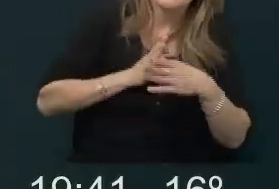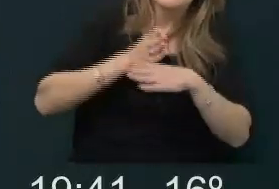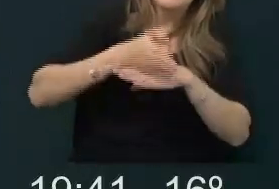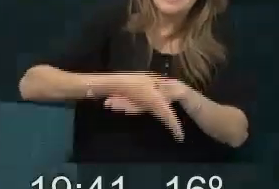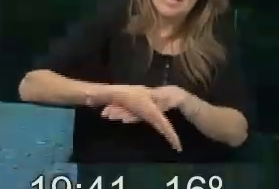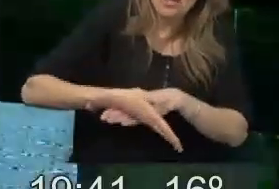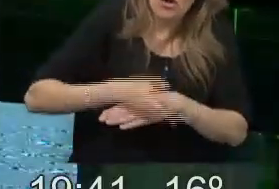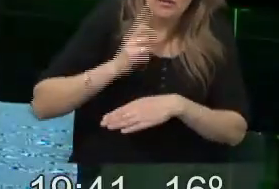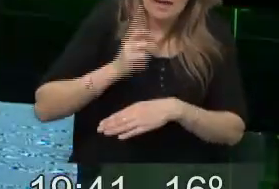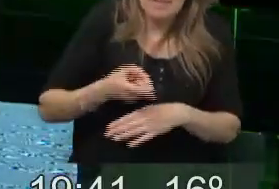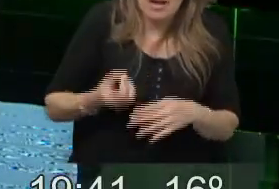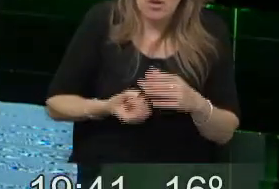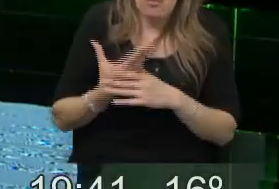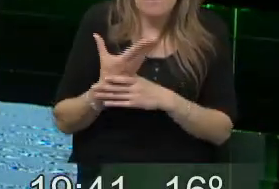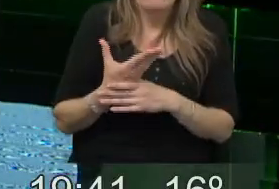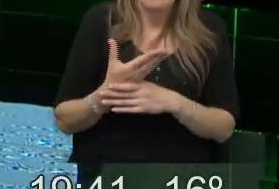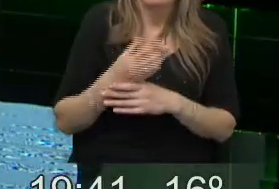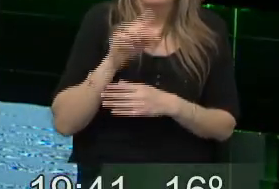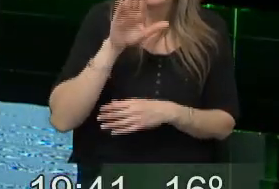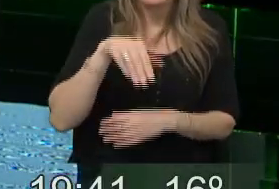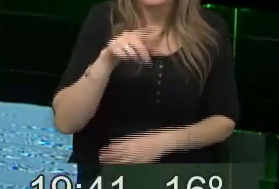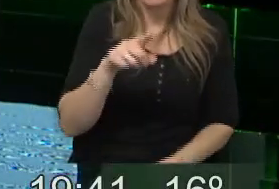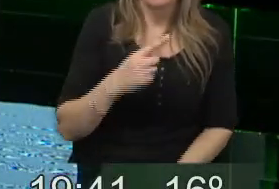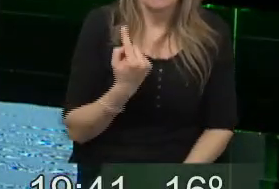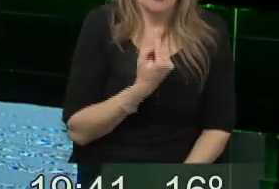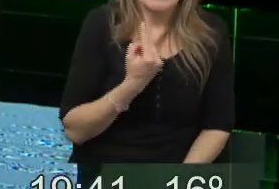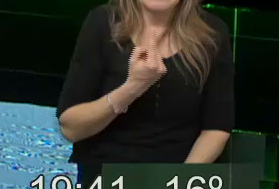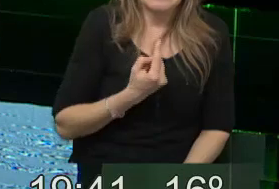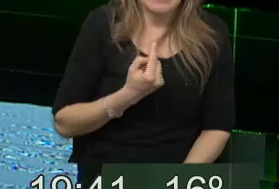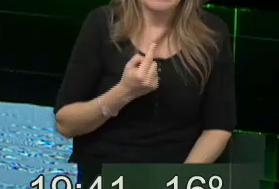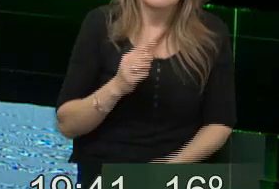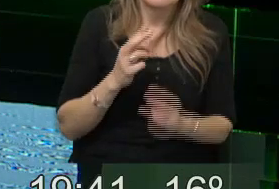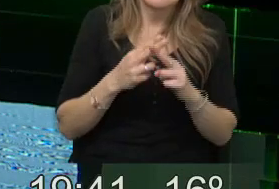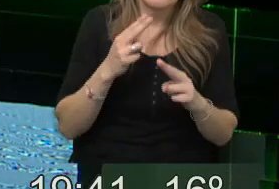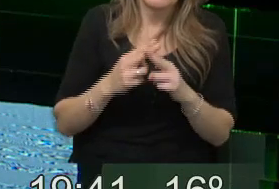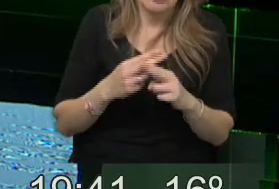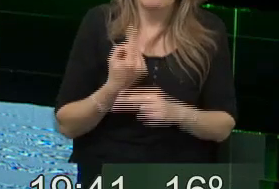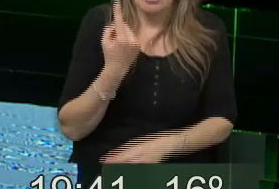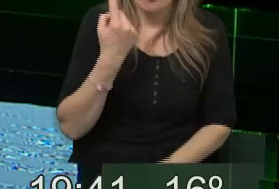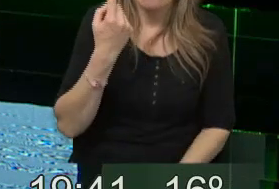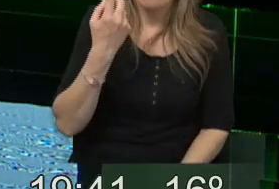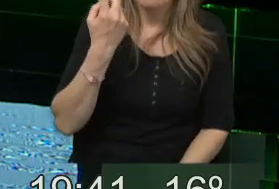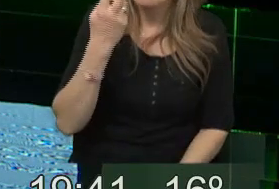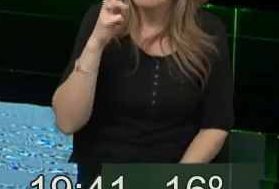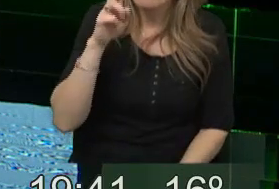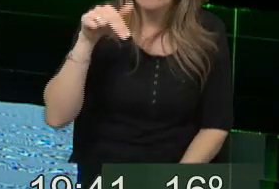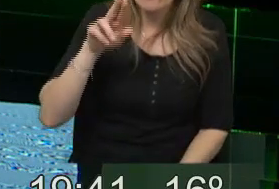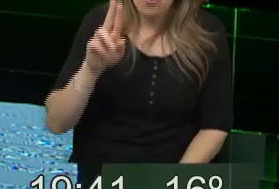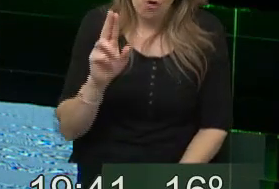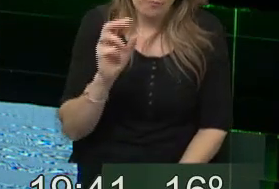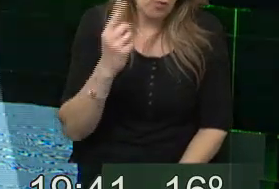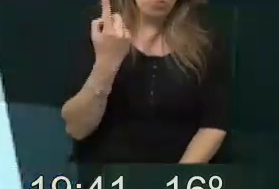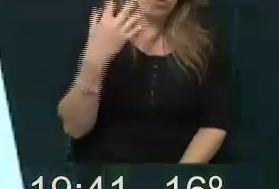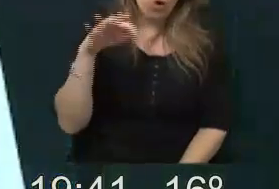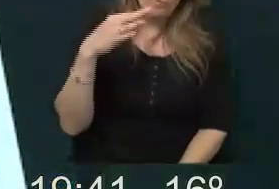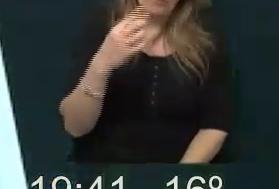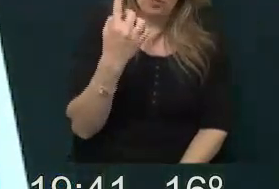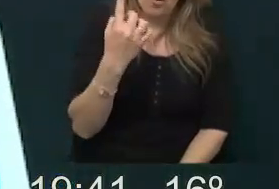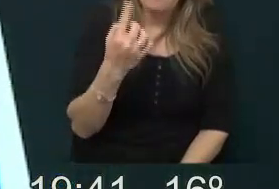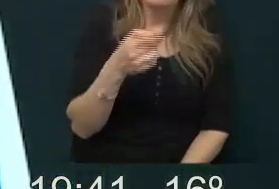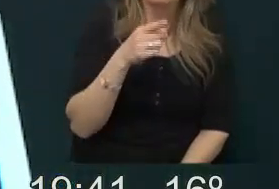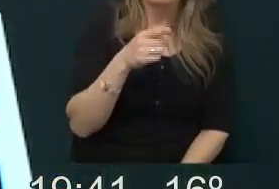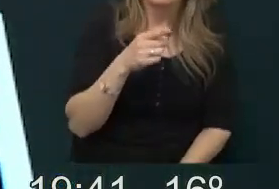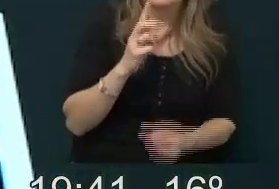Vicky Ripa. Vicky Ripa se estrena como solista con el álbum 1. Es un nombre muy explícito, ¿no? Su primer álbum le llamó Álbum